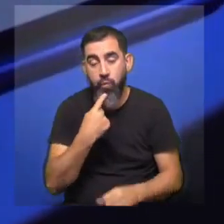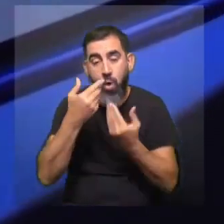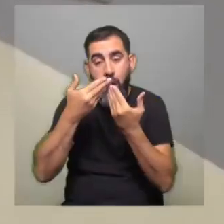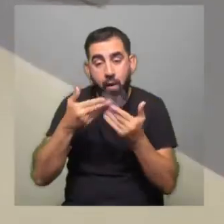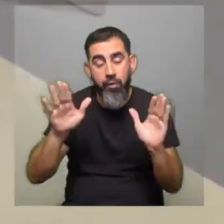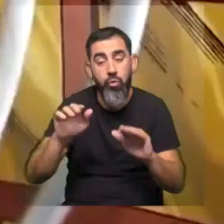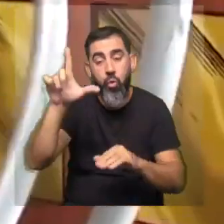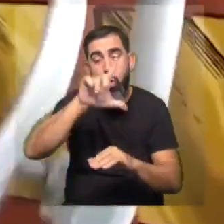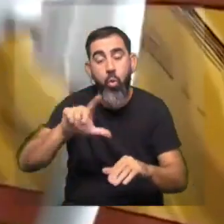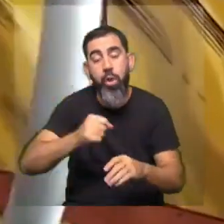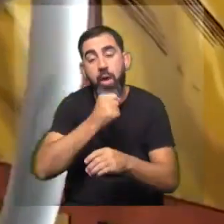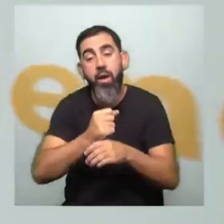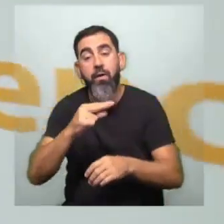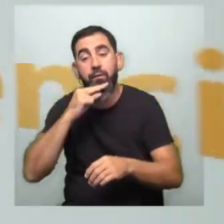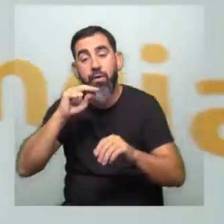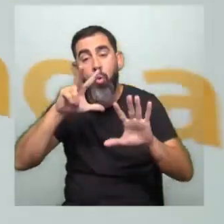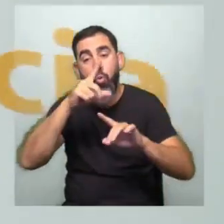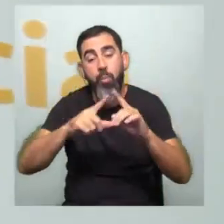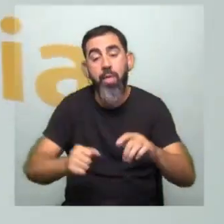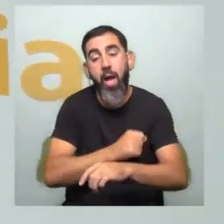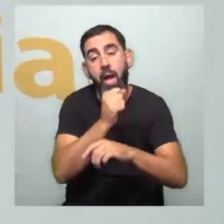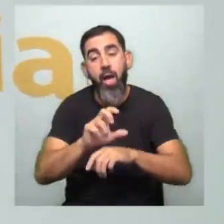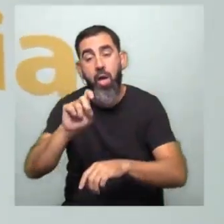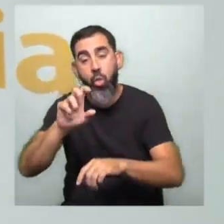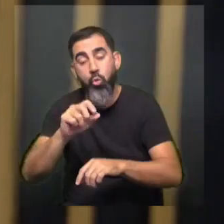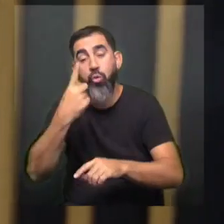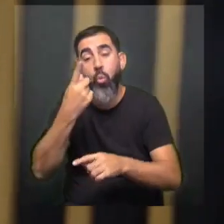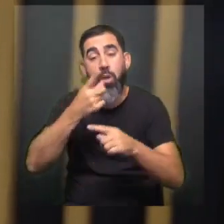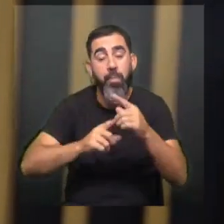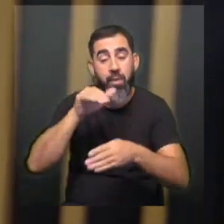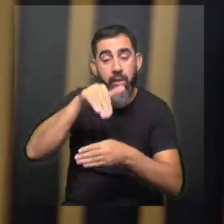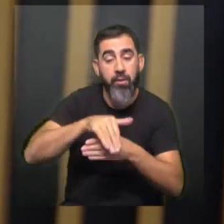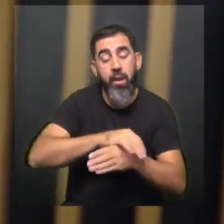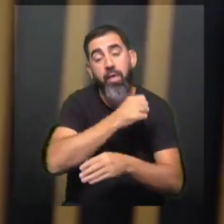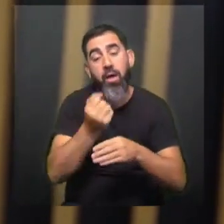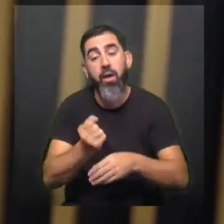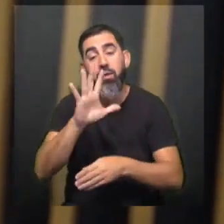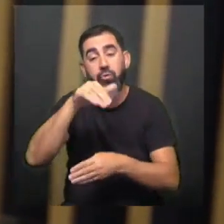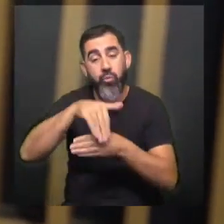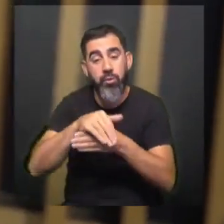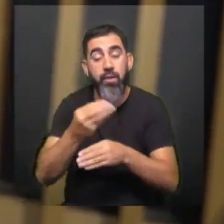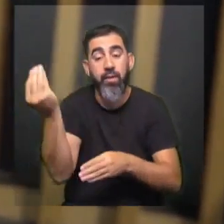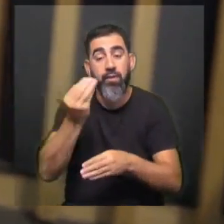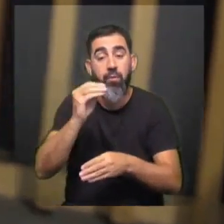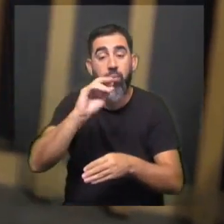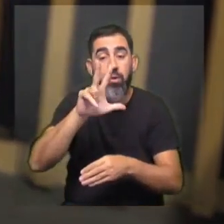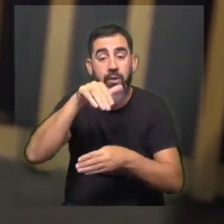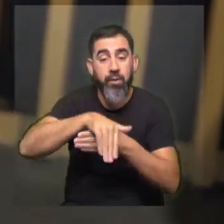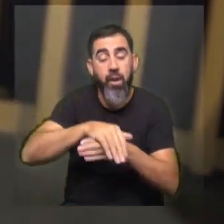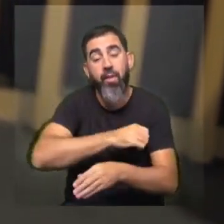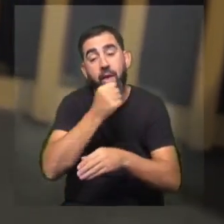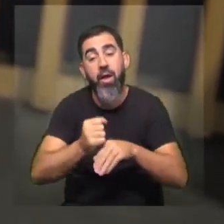abierto de lunes a viernes de 8:30 a 12 y de 13:30 a 17. Los sábados de 15 a